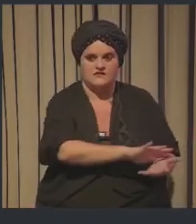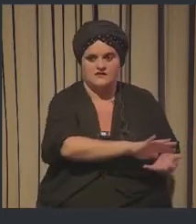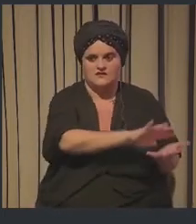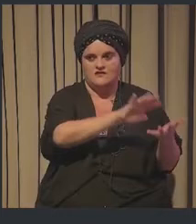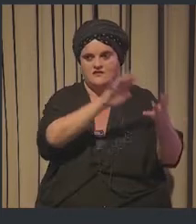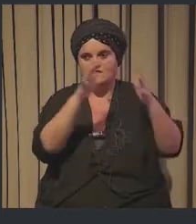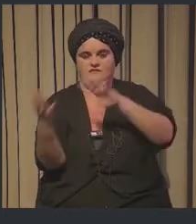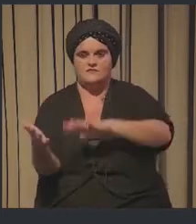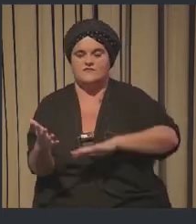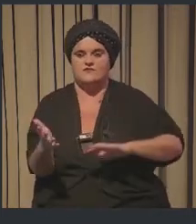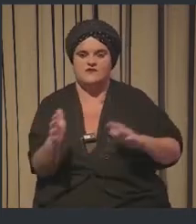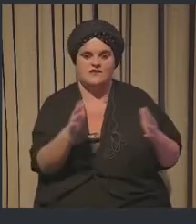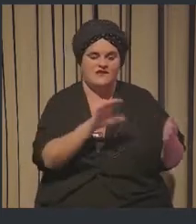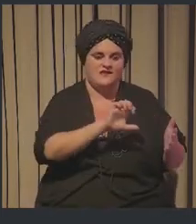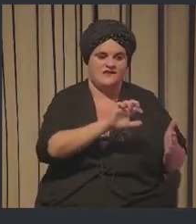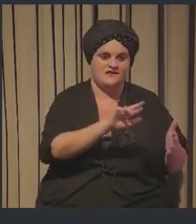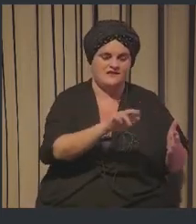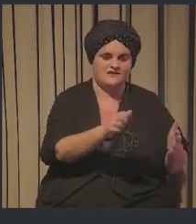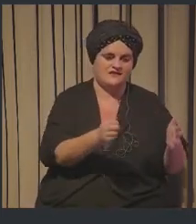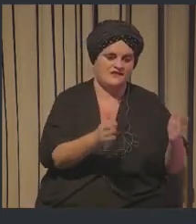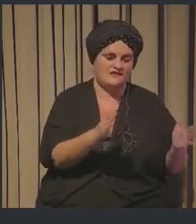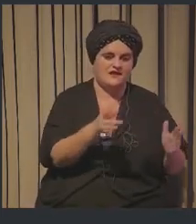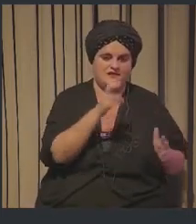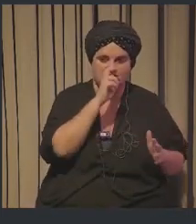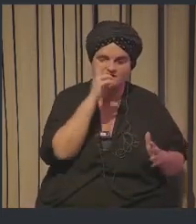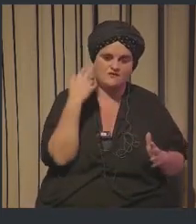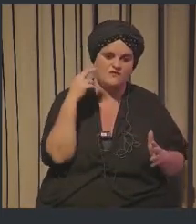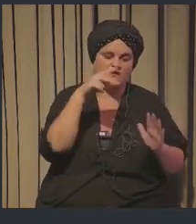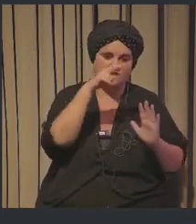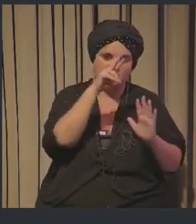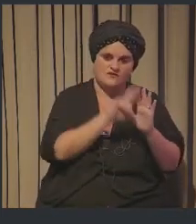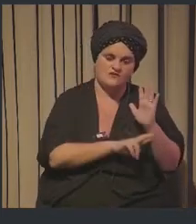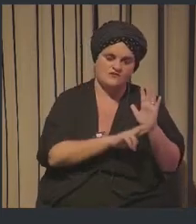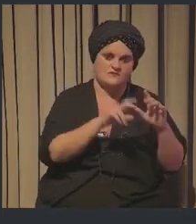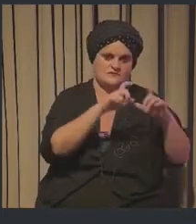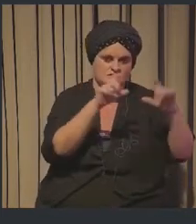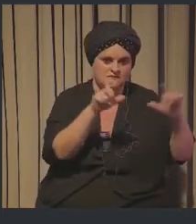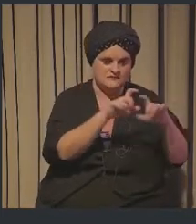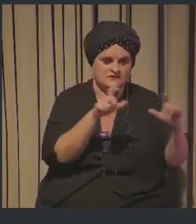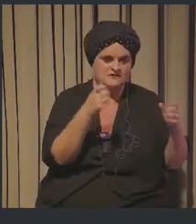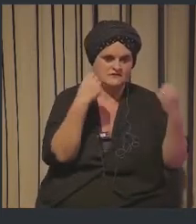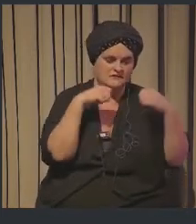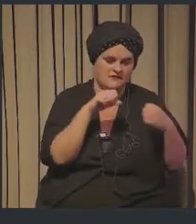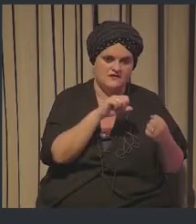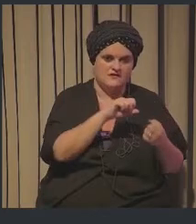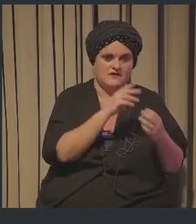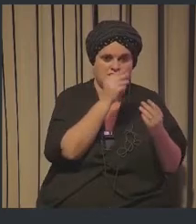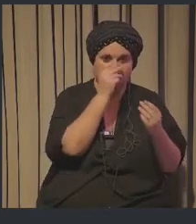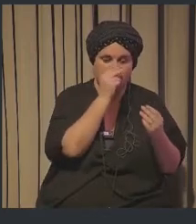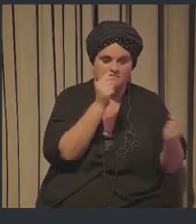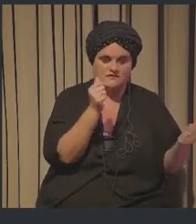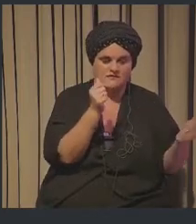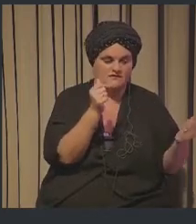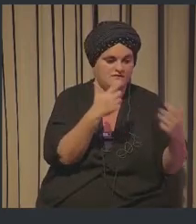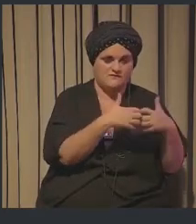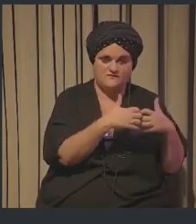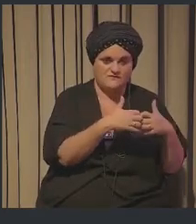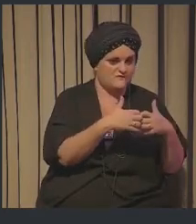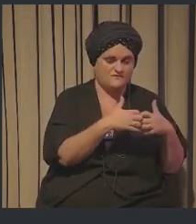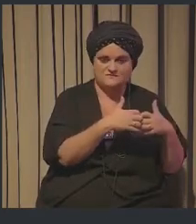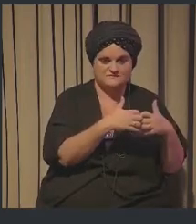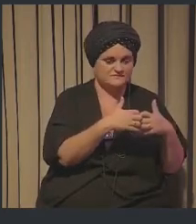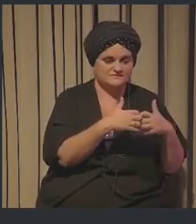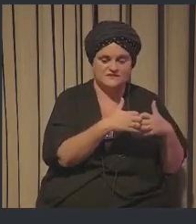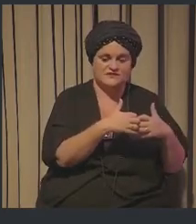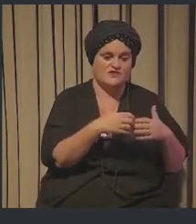la era antigua desaparece, sus reglas y formas de vida y sus empresas y sus prácticas parece que ya no funcionan. Las